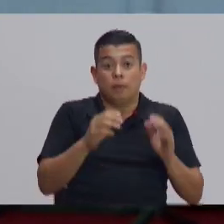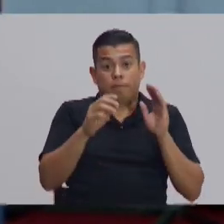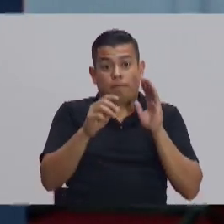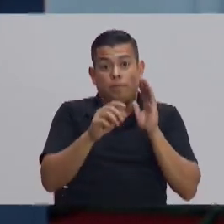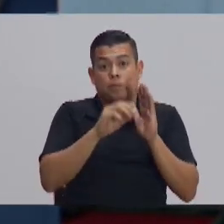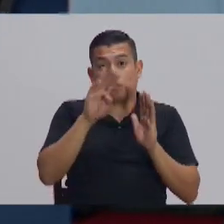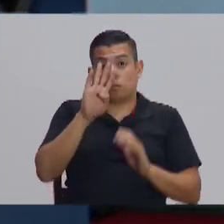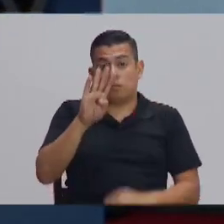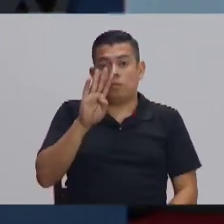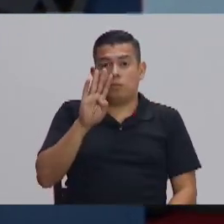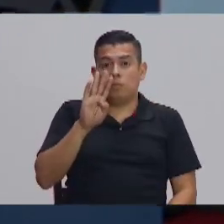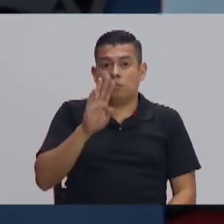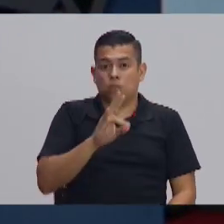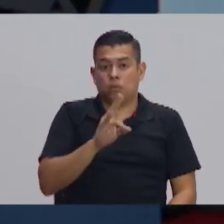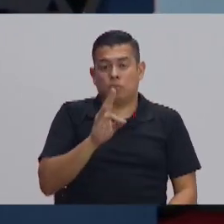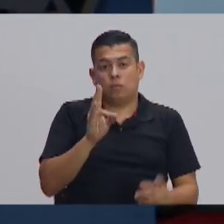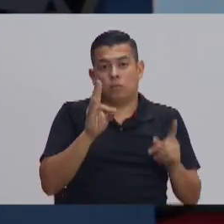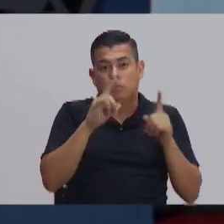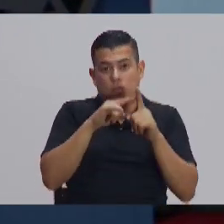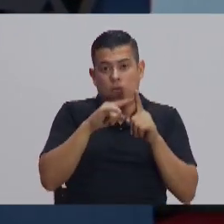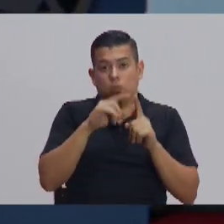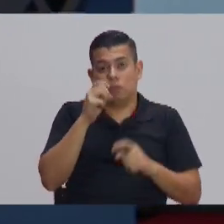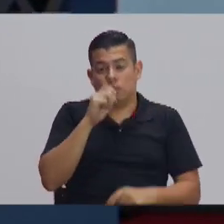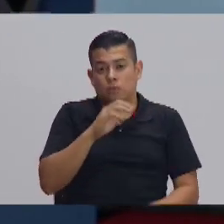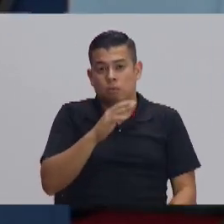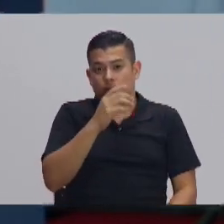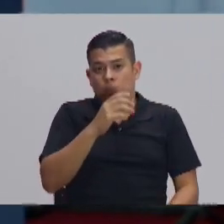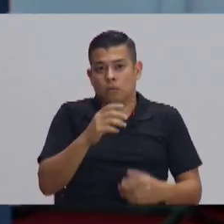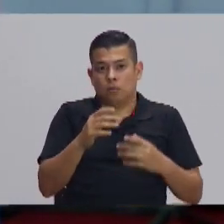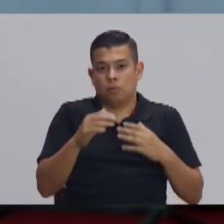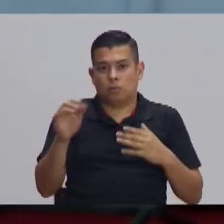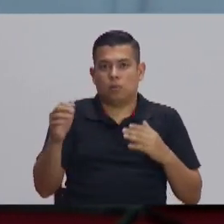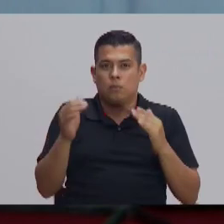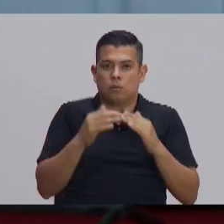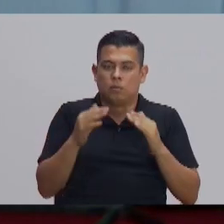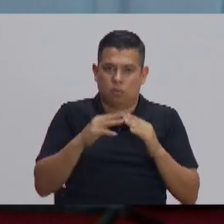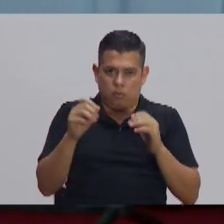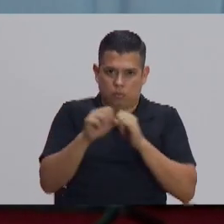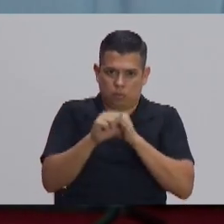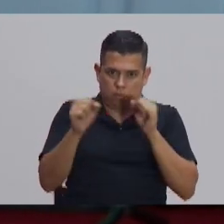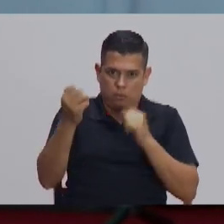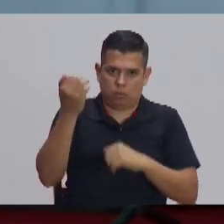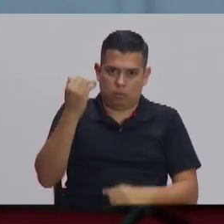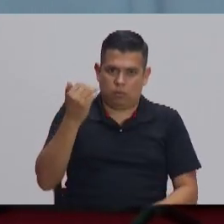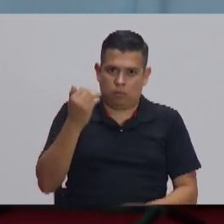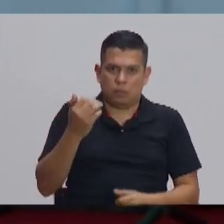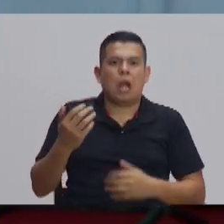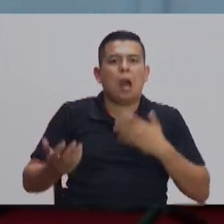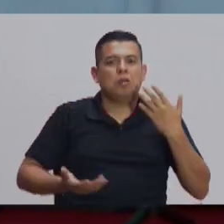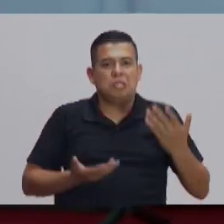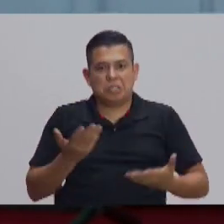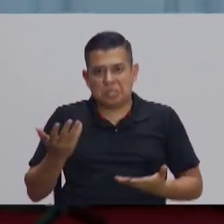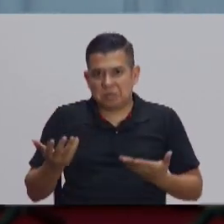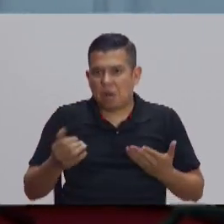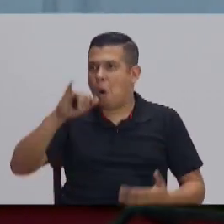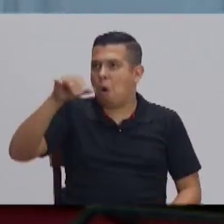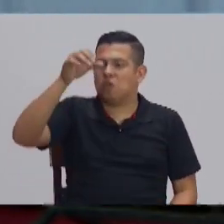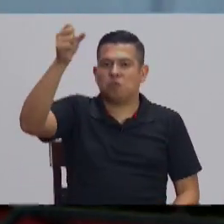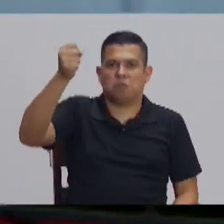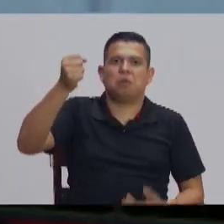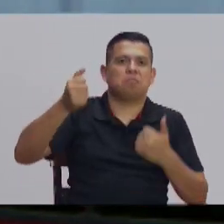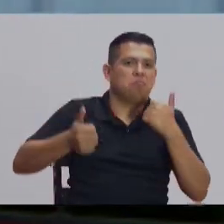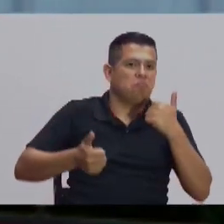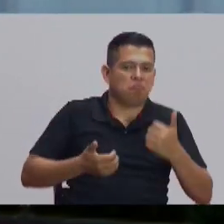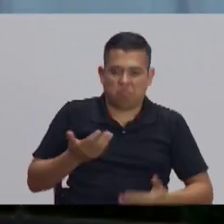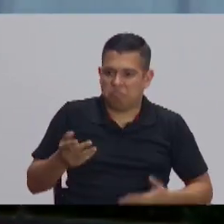7 o suecia tuvo a que como nos enseñó nuestro pastor hoy en la mañana era un buen servidor con suecia